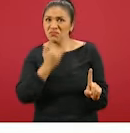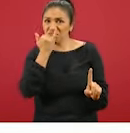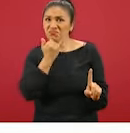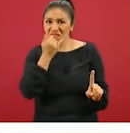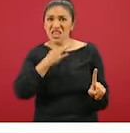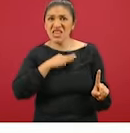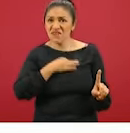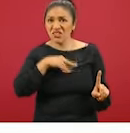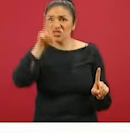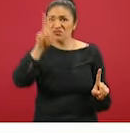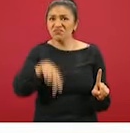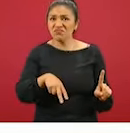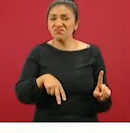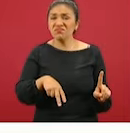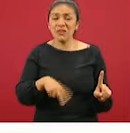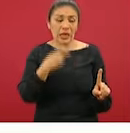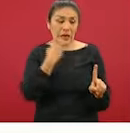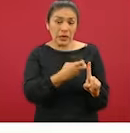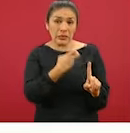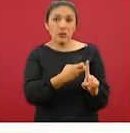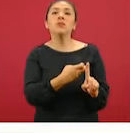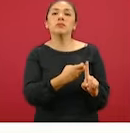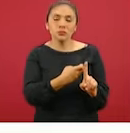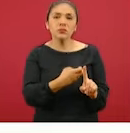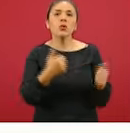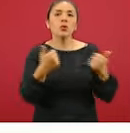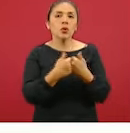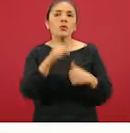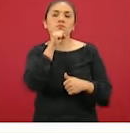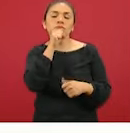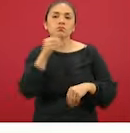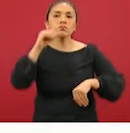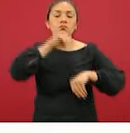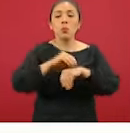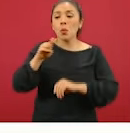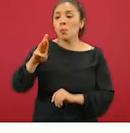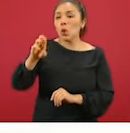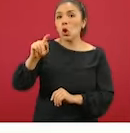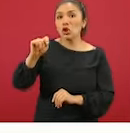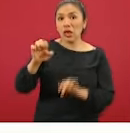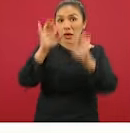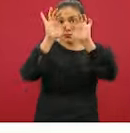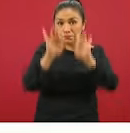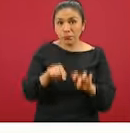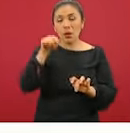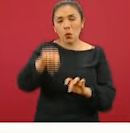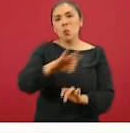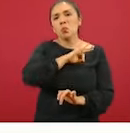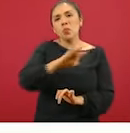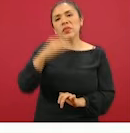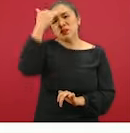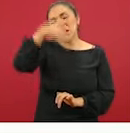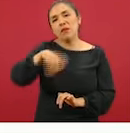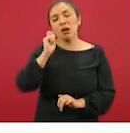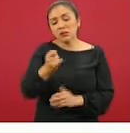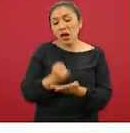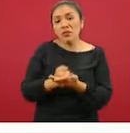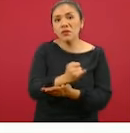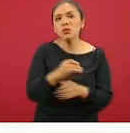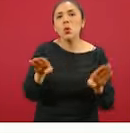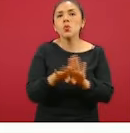respiratoria viral y están integrados en un brote. Podemos comentar que la